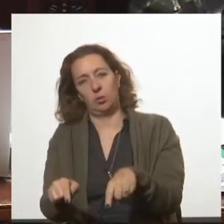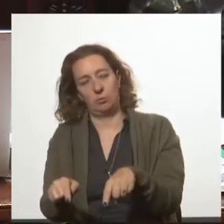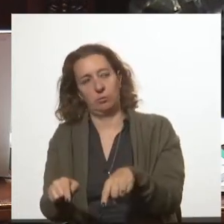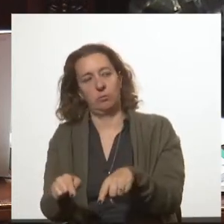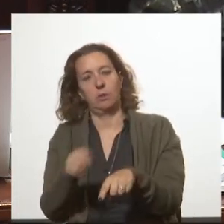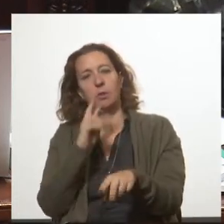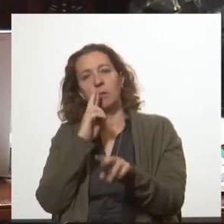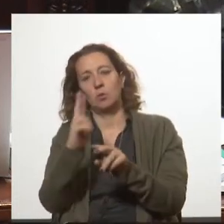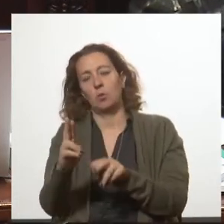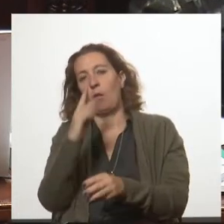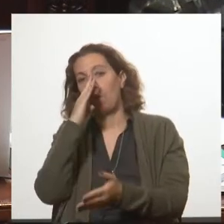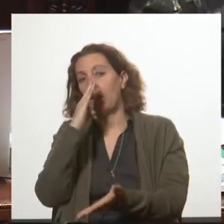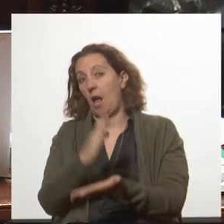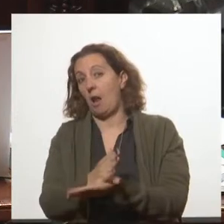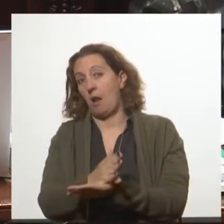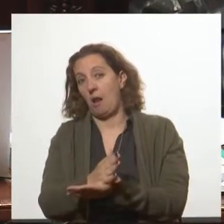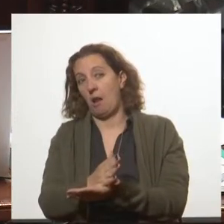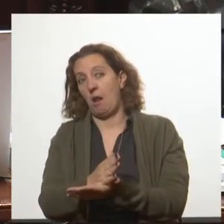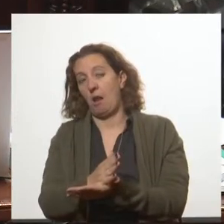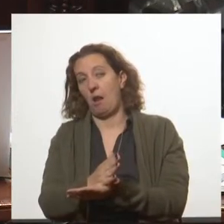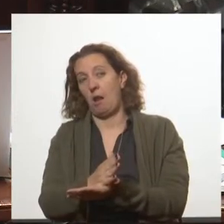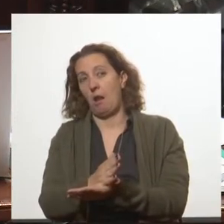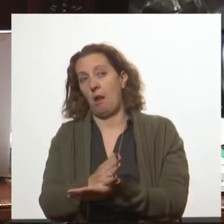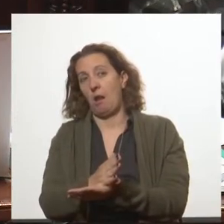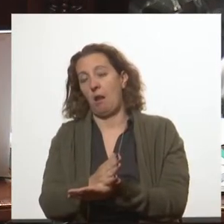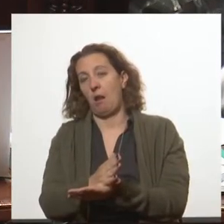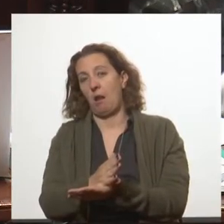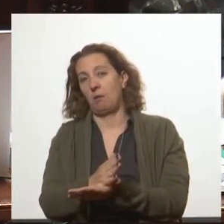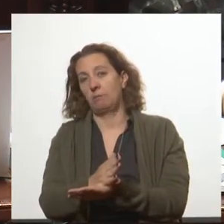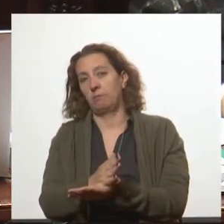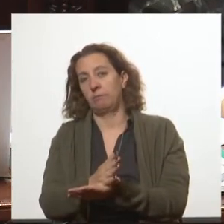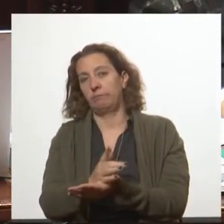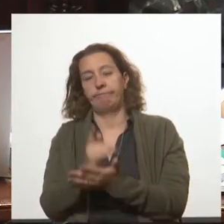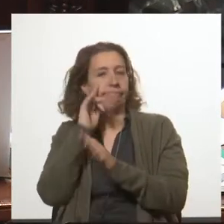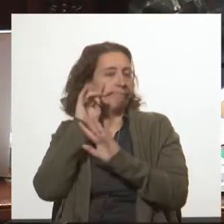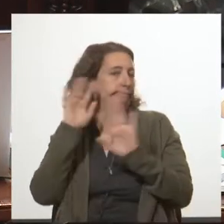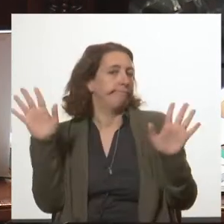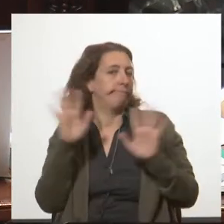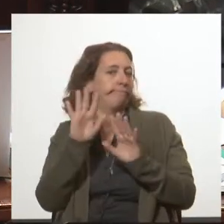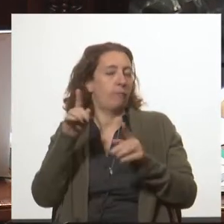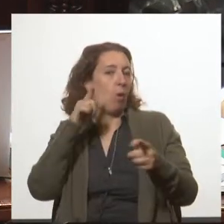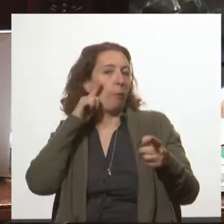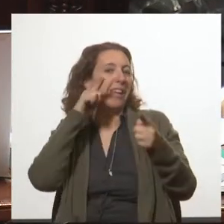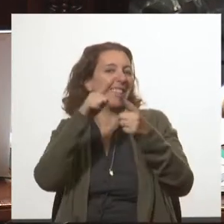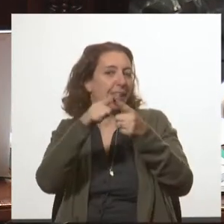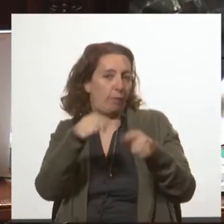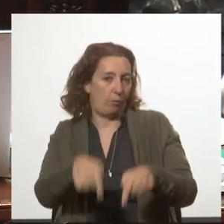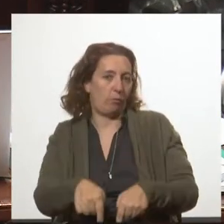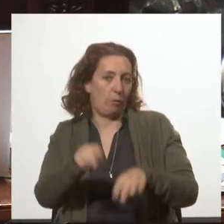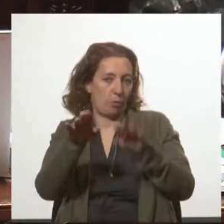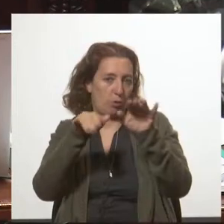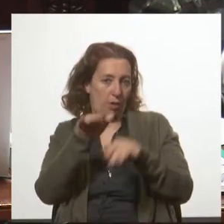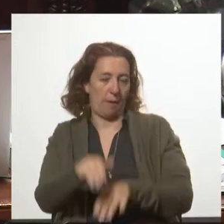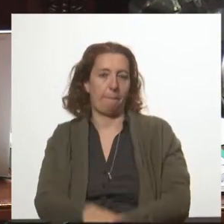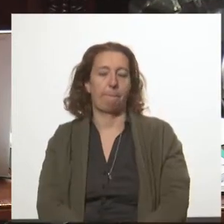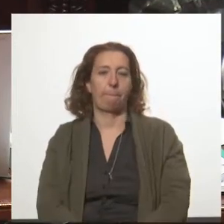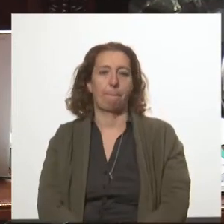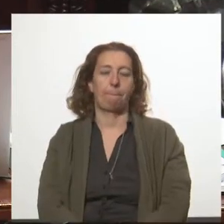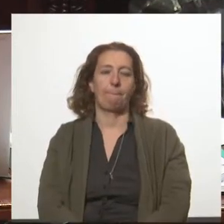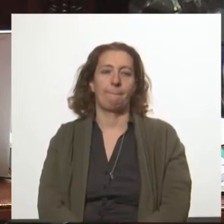el resultado final fue alejado de lo que era el objetivo de esa propia auditoría este